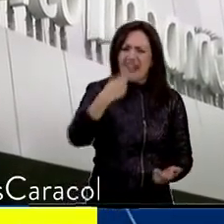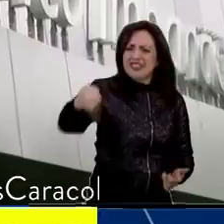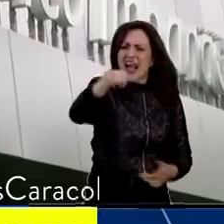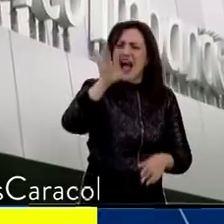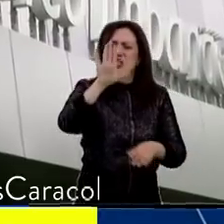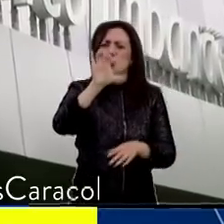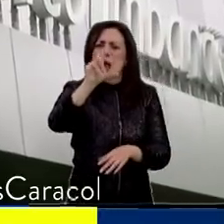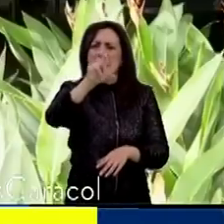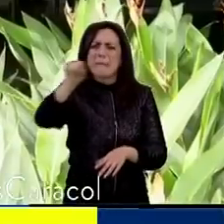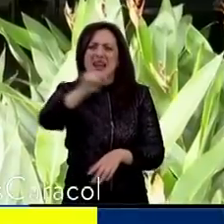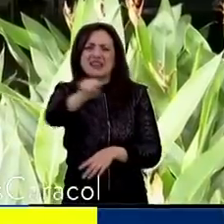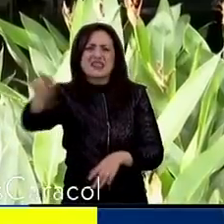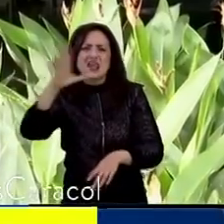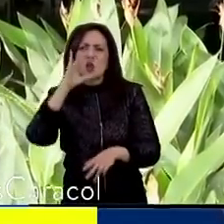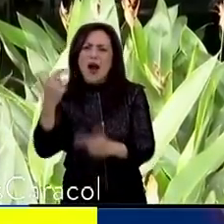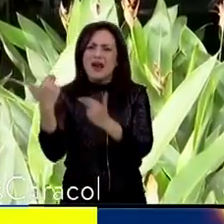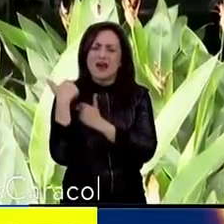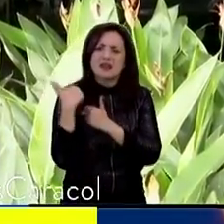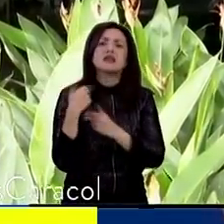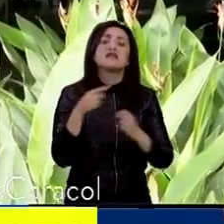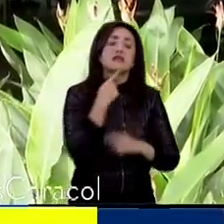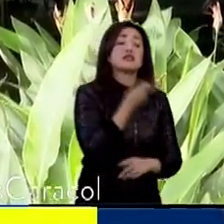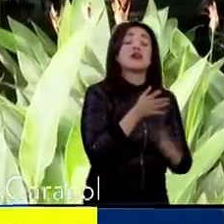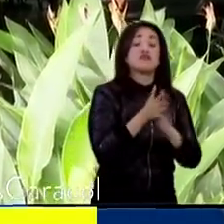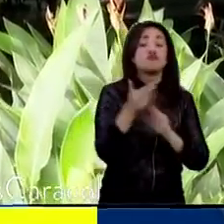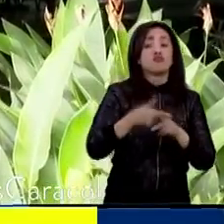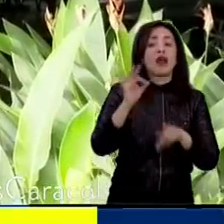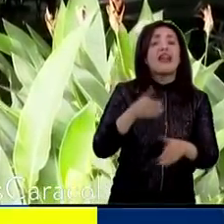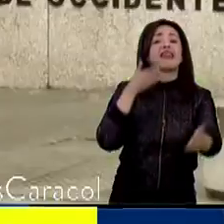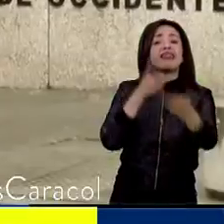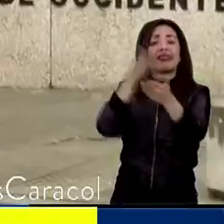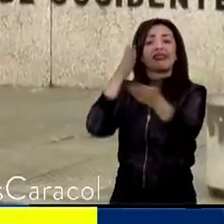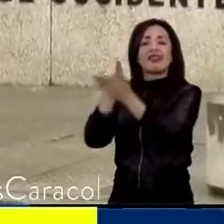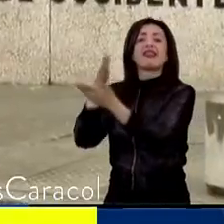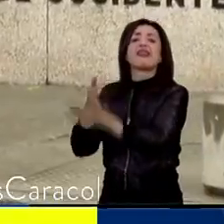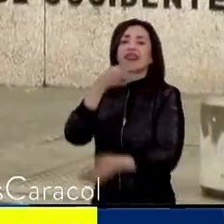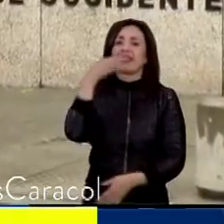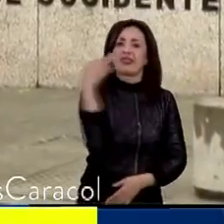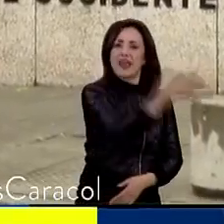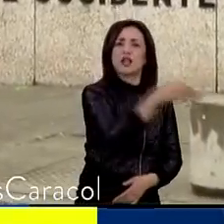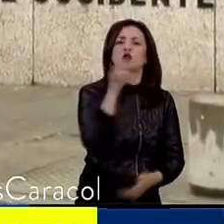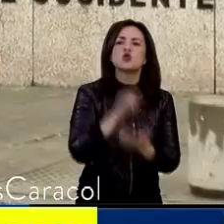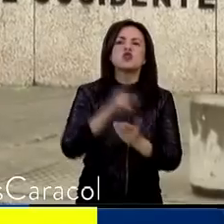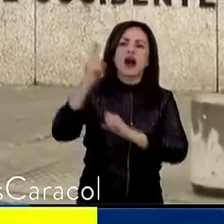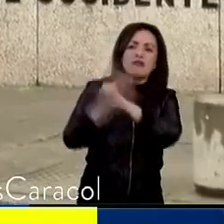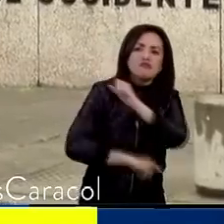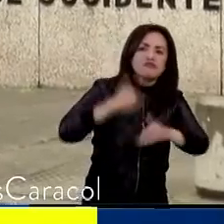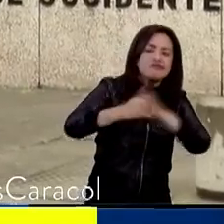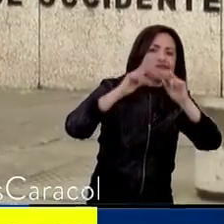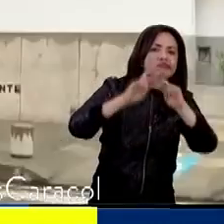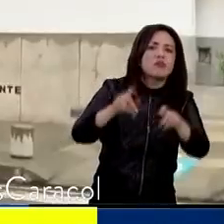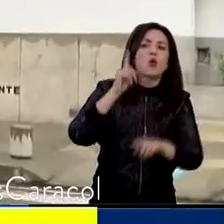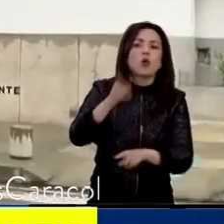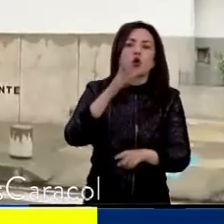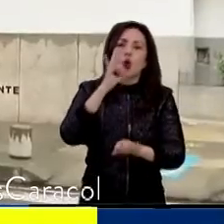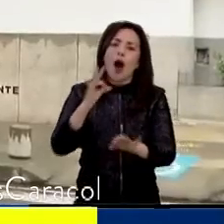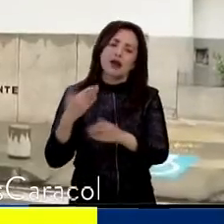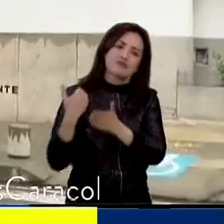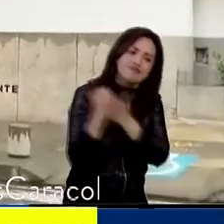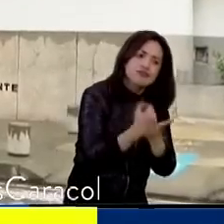las EPS. Anunció denuncias penales ante la falta de colaboración de esas entidades prestadoras de salud.